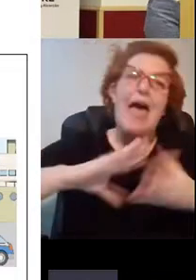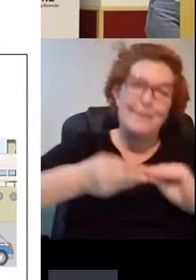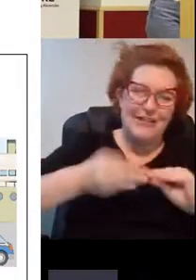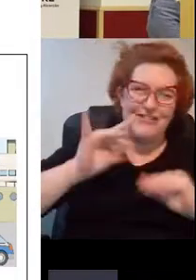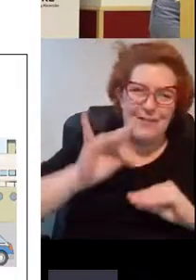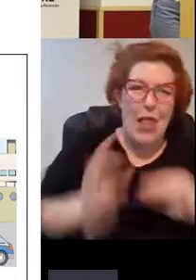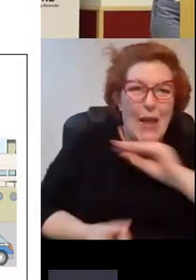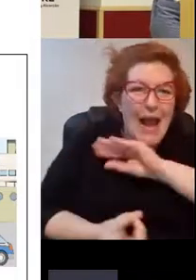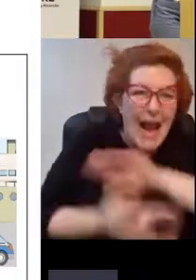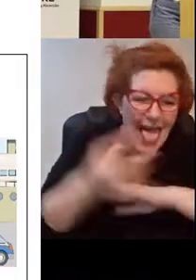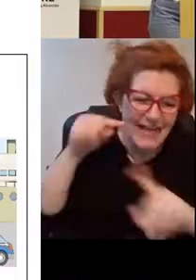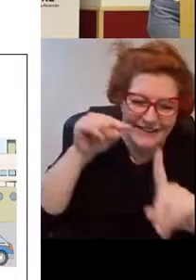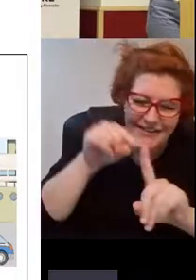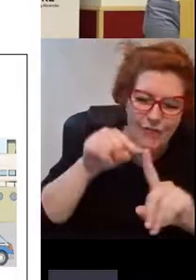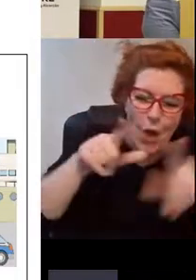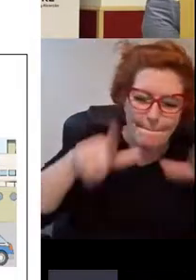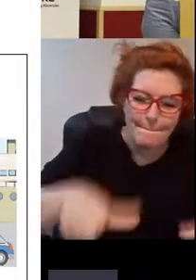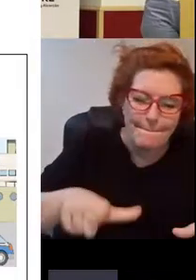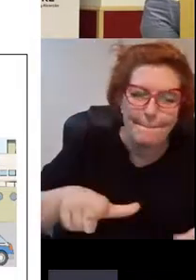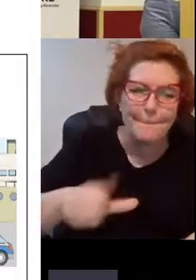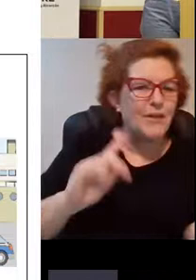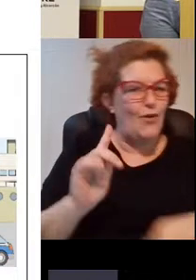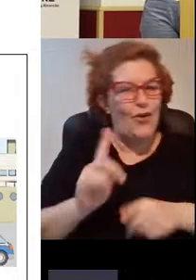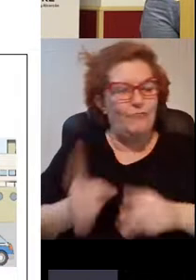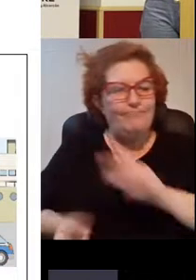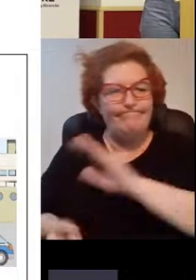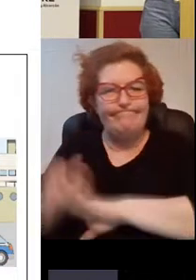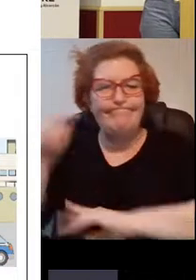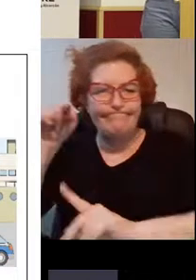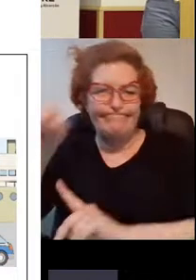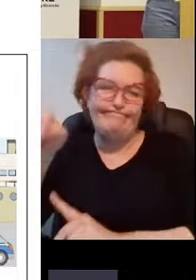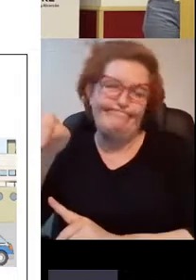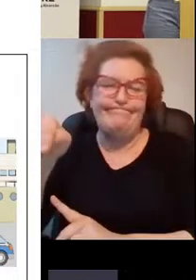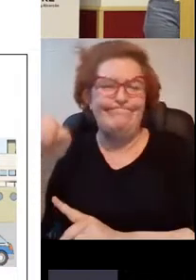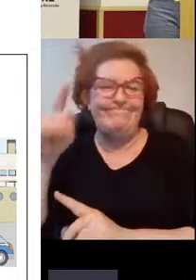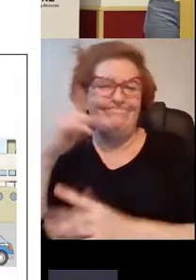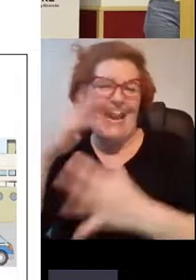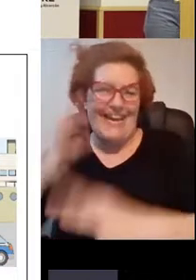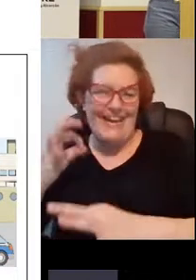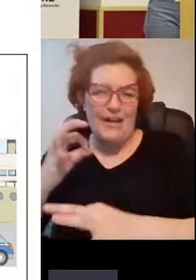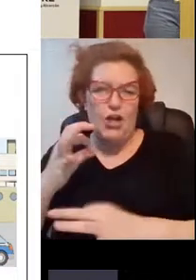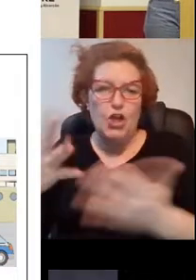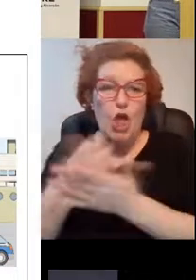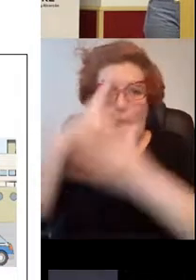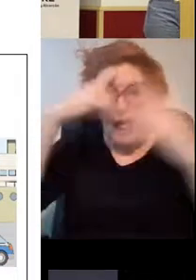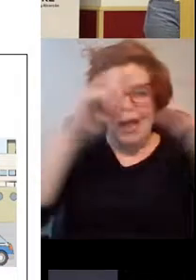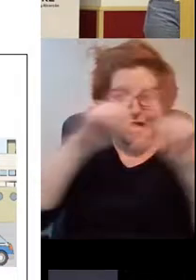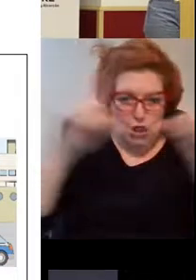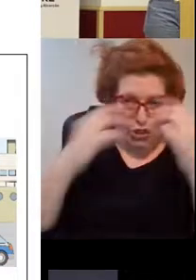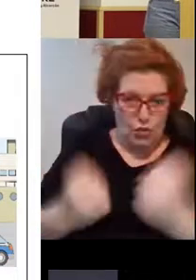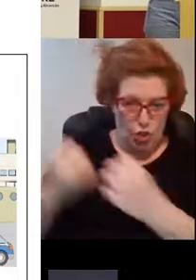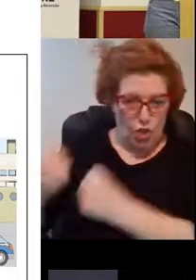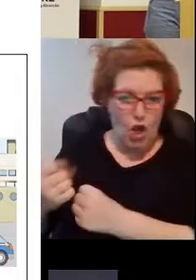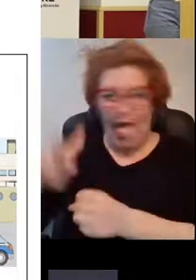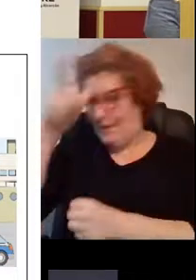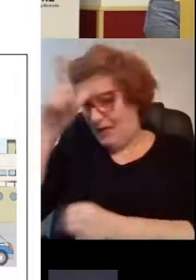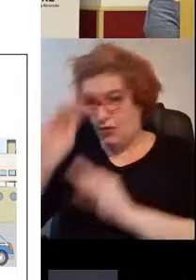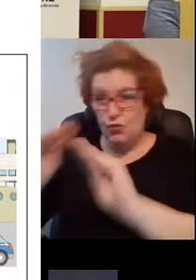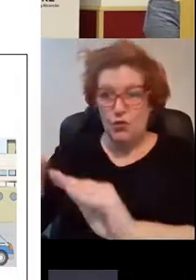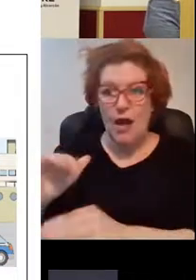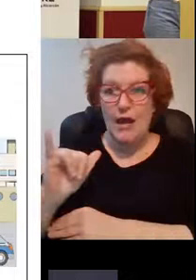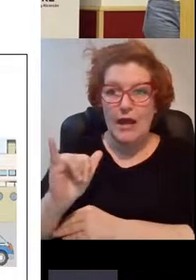con fines pedagógicos. Lo bueno es que todas las instituciones oficiales, las instituciones alemanas, cuentan